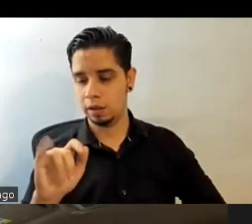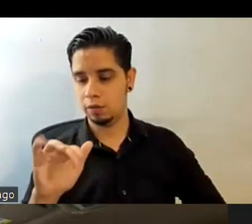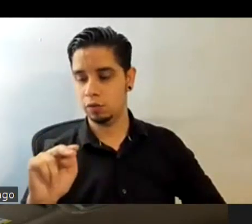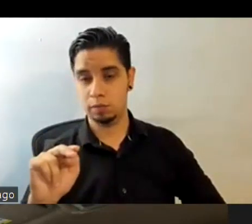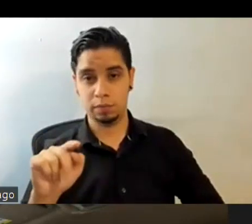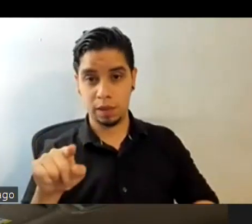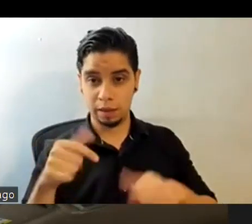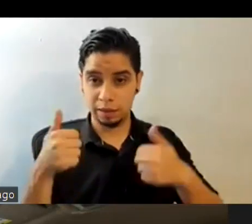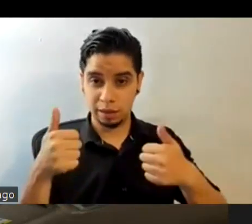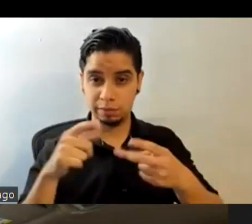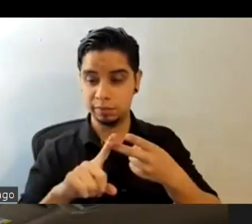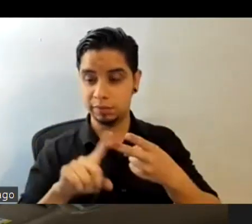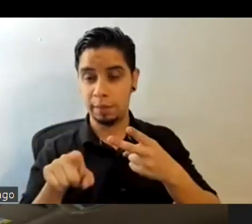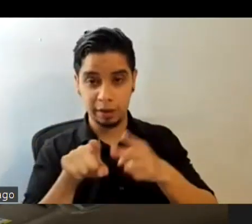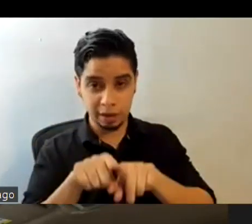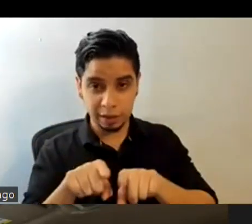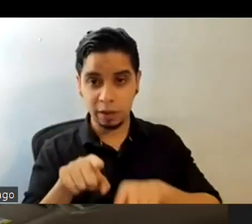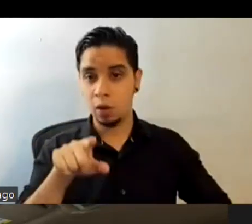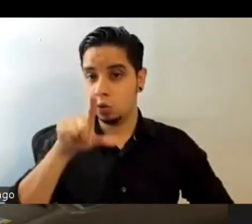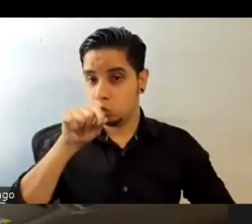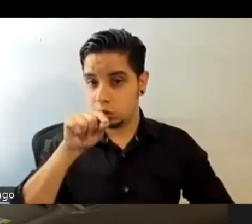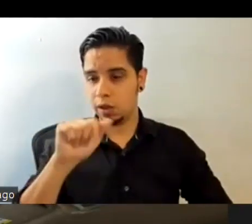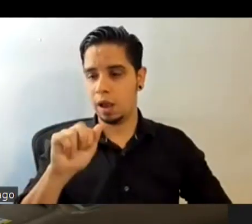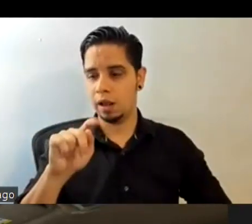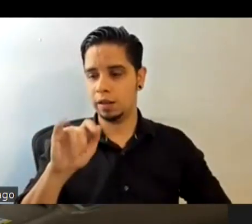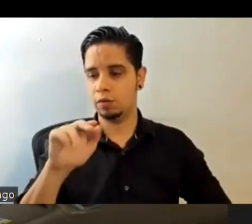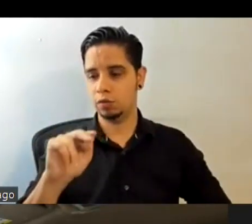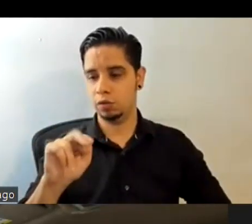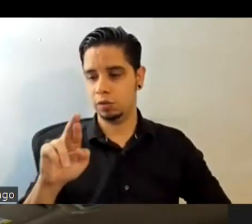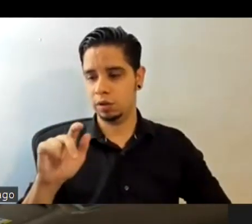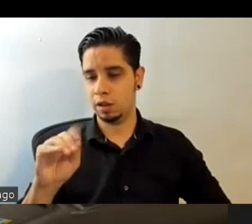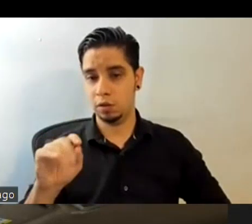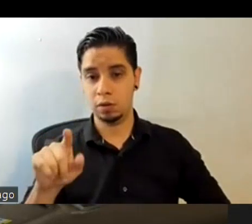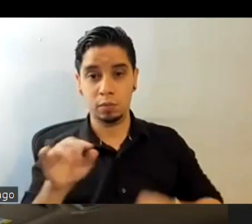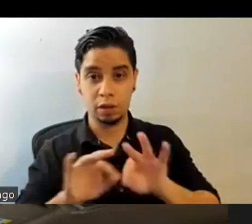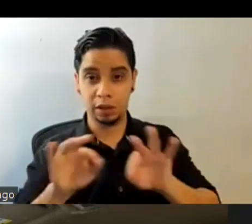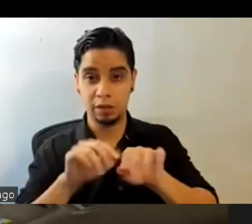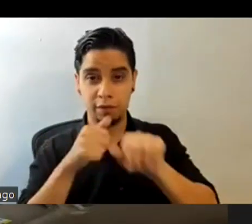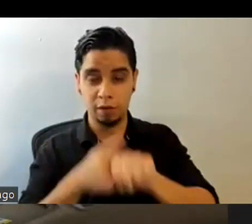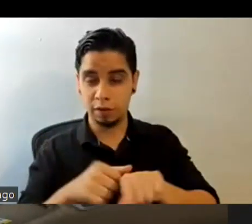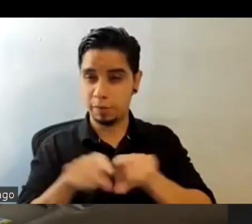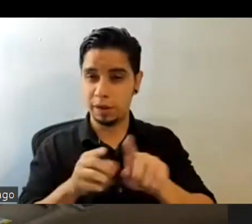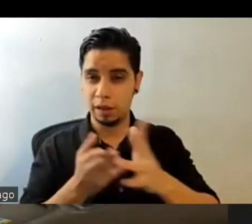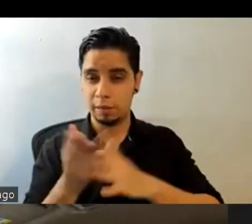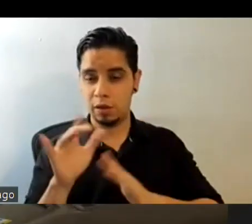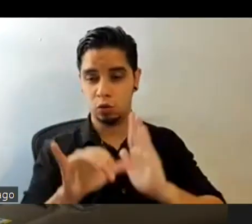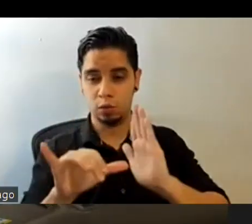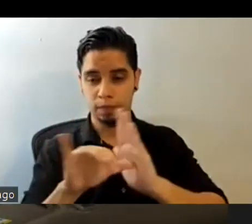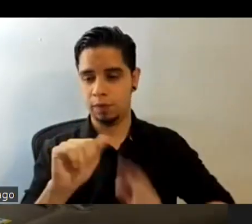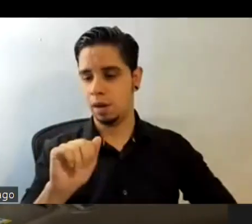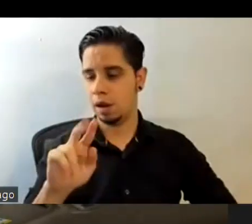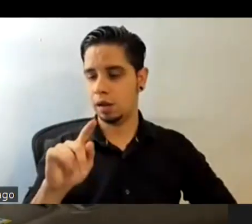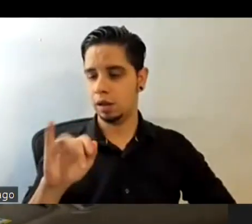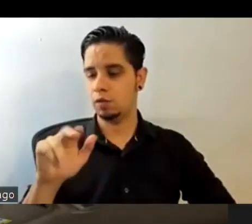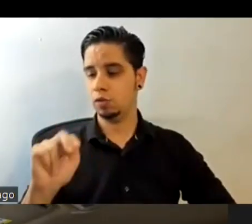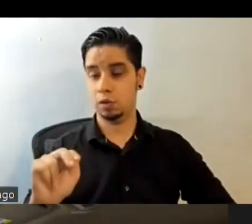También estamos en Twitter como Artefusión Radio, dámele follow. Y también nos consiguen en YouTube, en nuestro canal Artefusión. Y